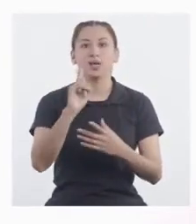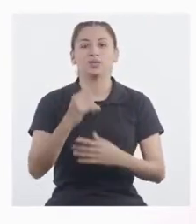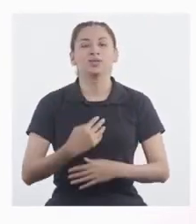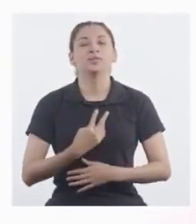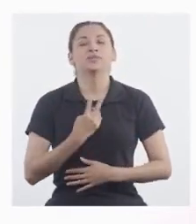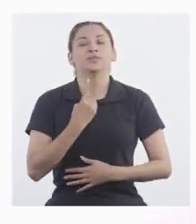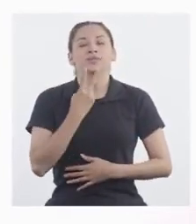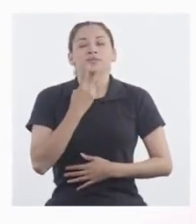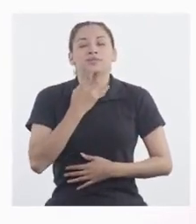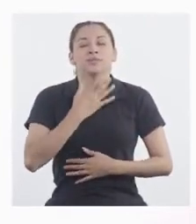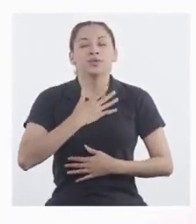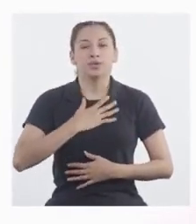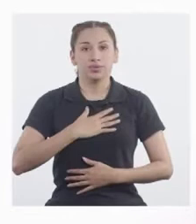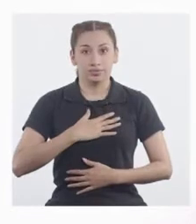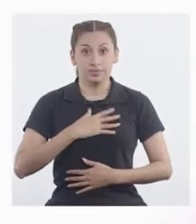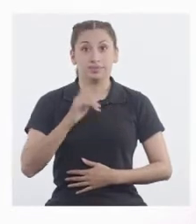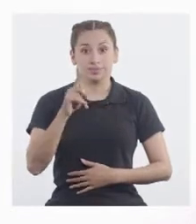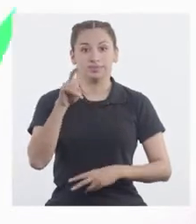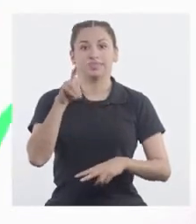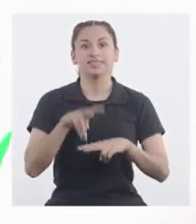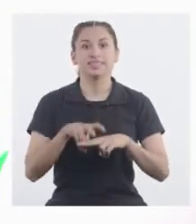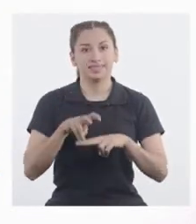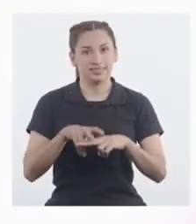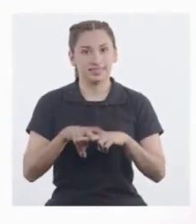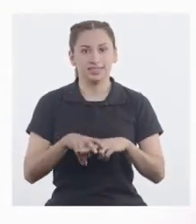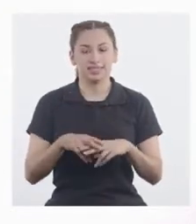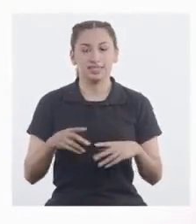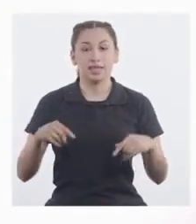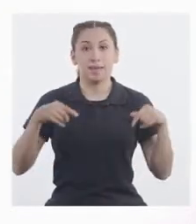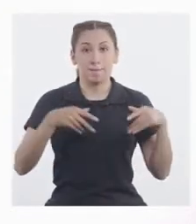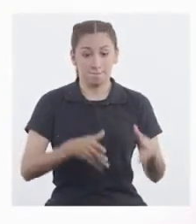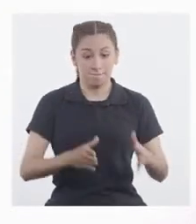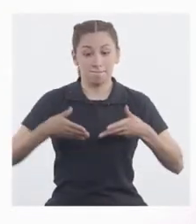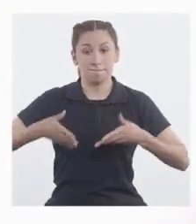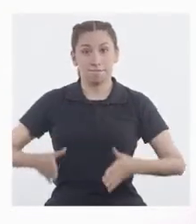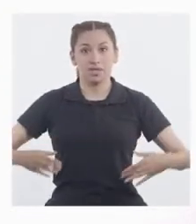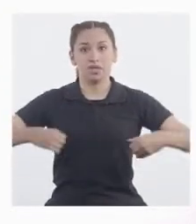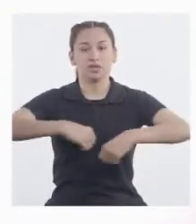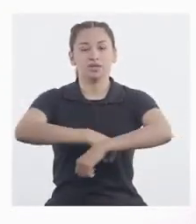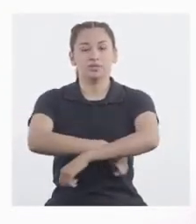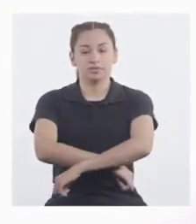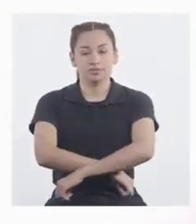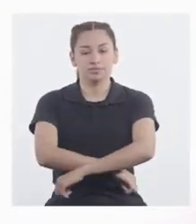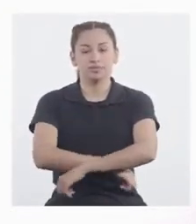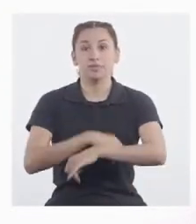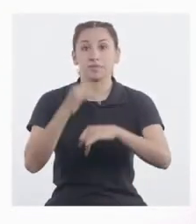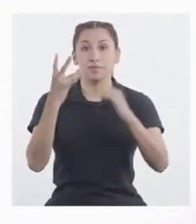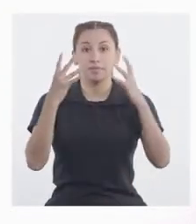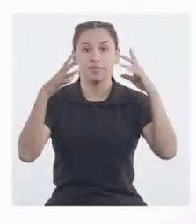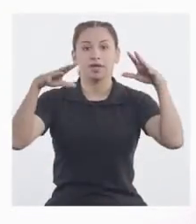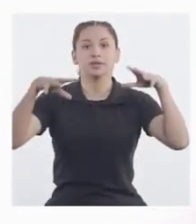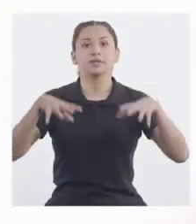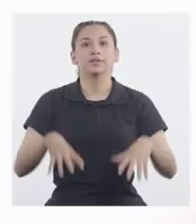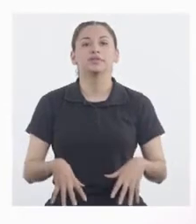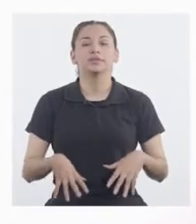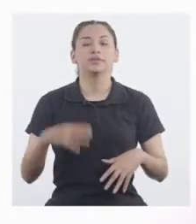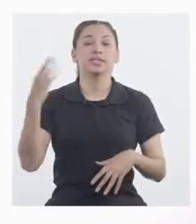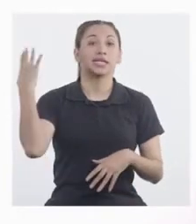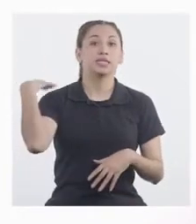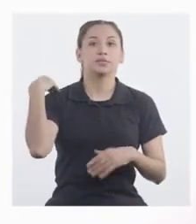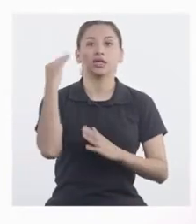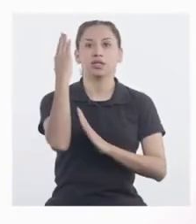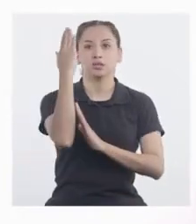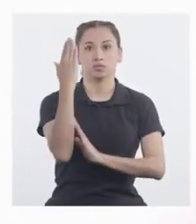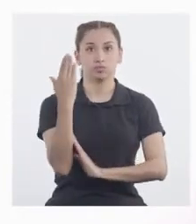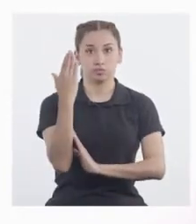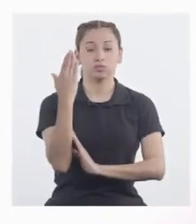un respiro. Nos sentamos de este modo, con las piernas cruzadas. Manos sobre las rodillas y la espalda